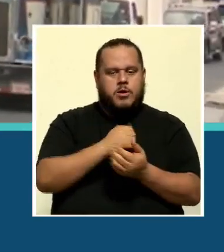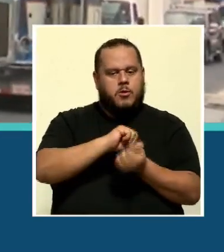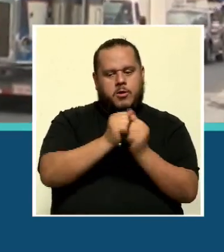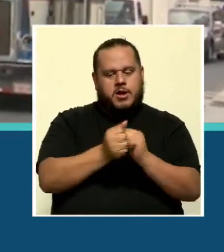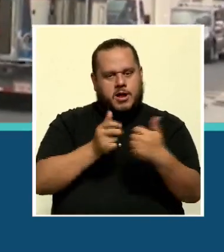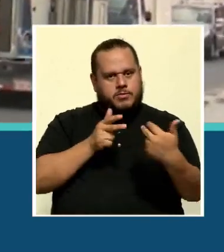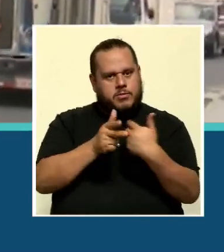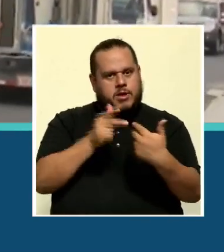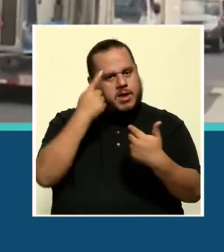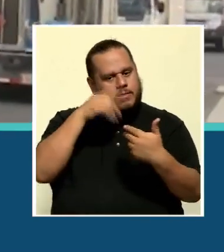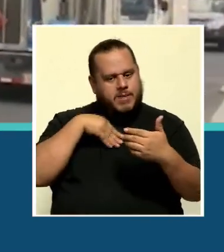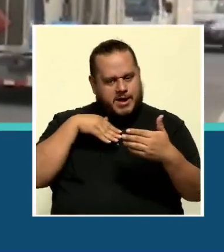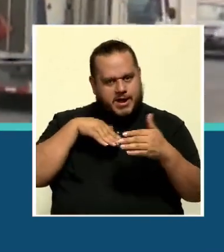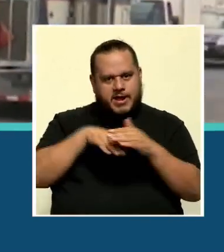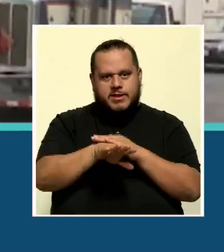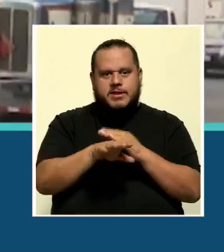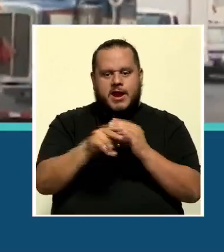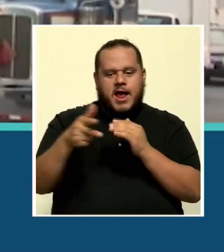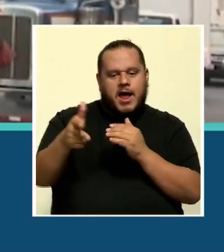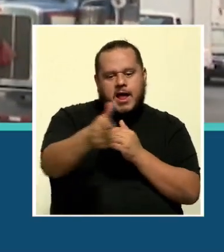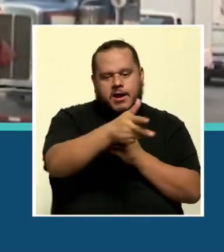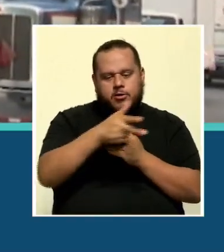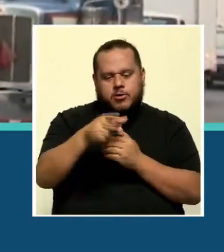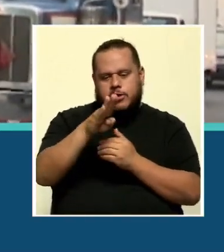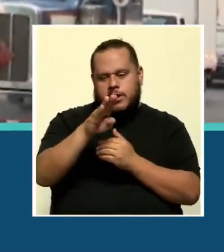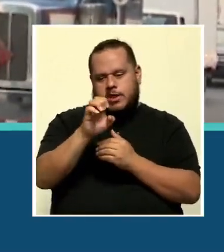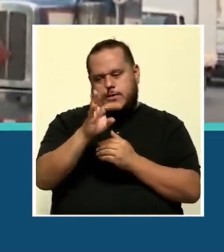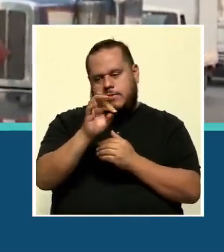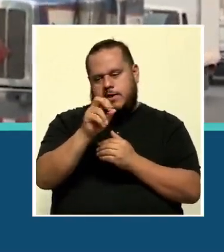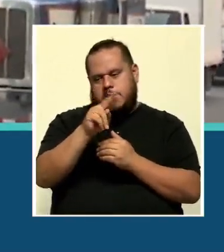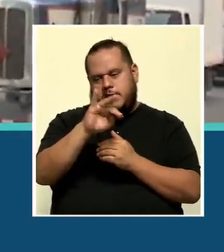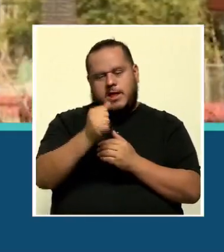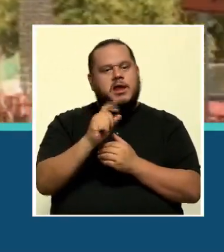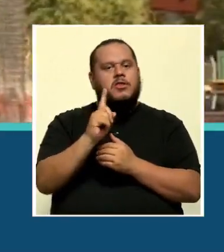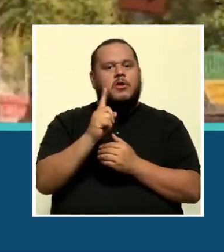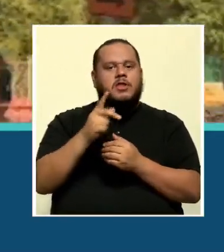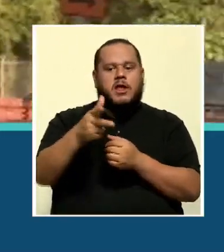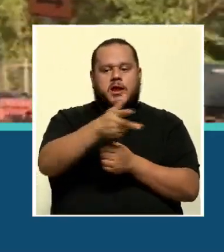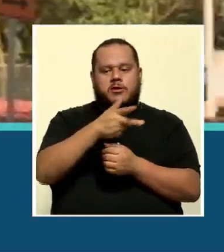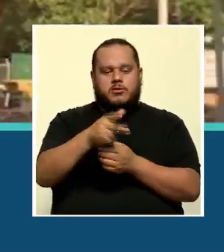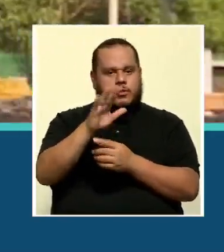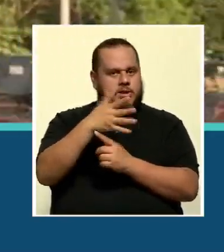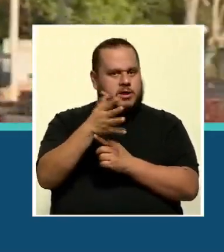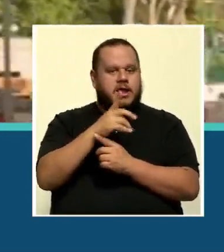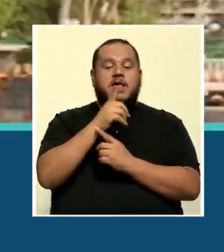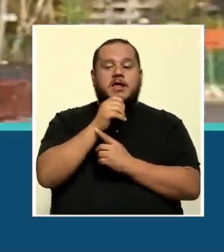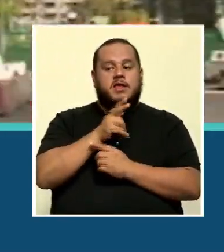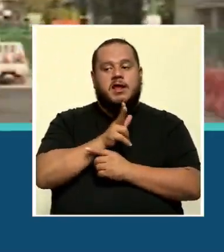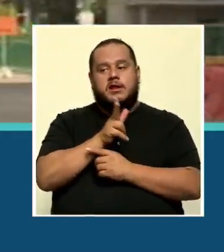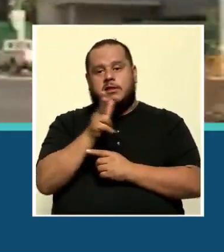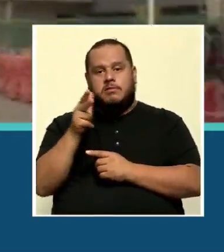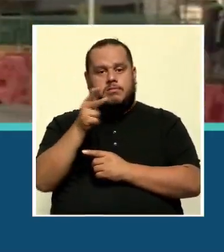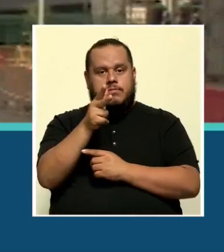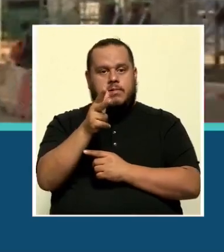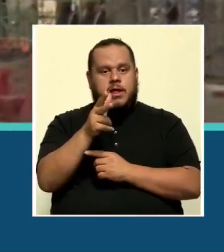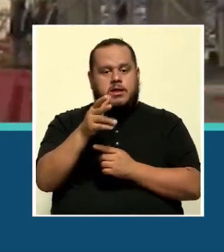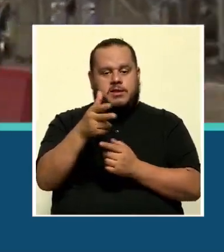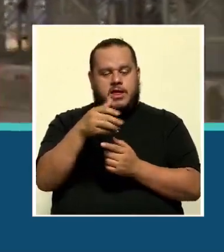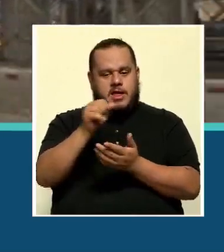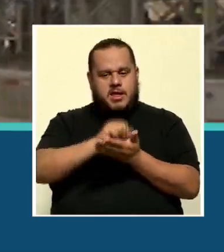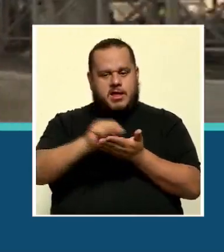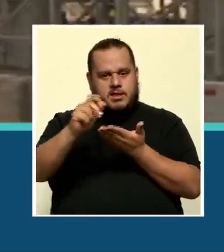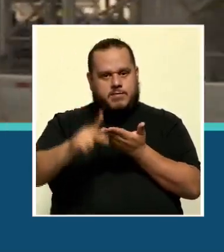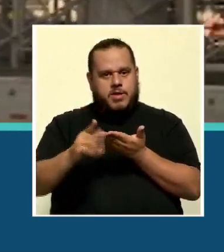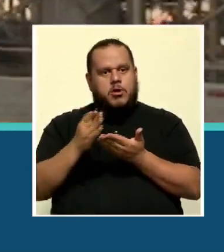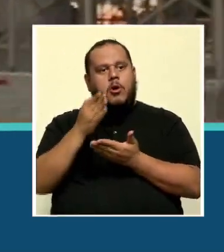para acceder a la Rotonda de la Betania desde las inmediaciones de la Rotonda de la Bandera. A partir de ahora, quienes se desplacen desde la Rotonda de San Pedro